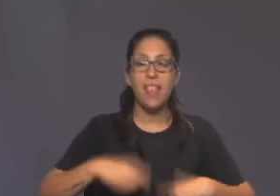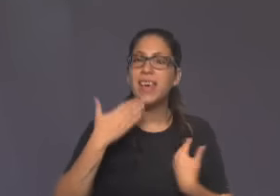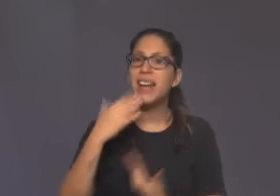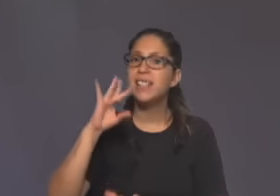Lourdes seguimos así